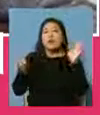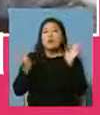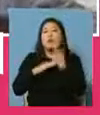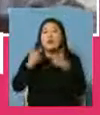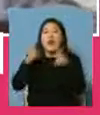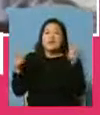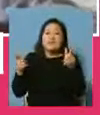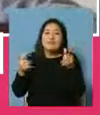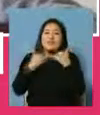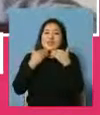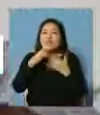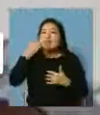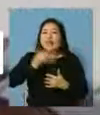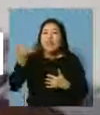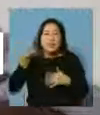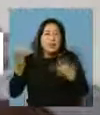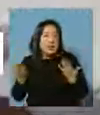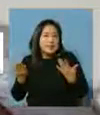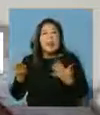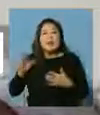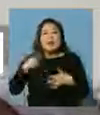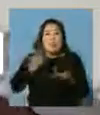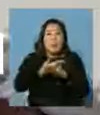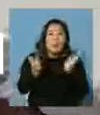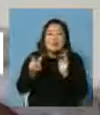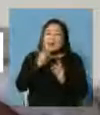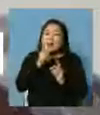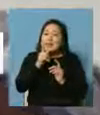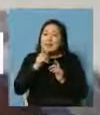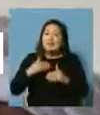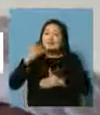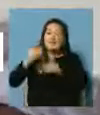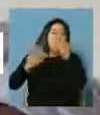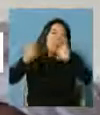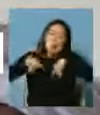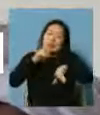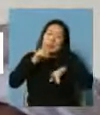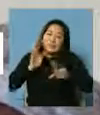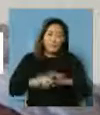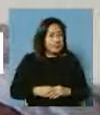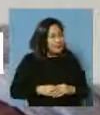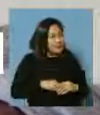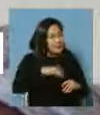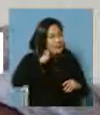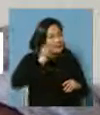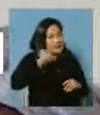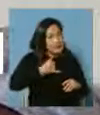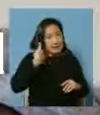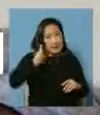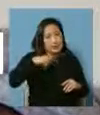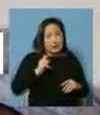que sea así. Toda la evidencia muestra que va hacia un hecho natural. Exacto, pero